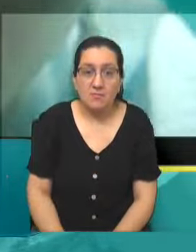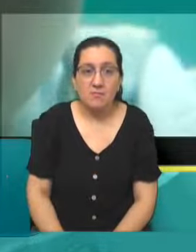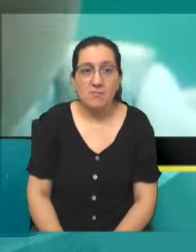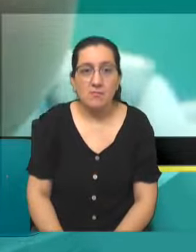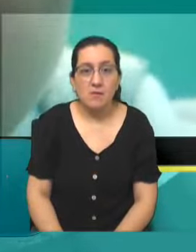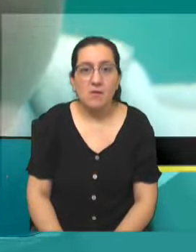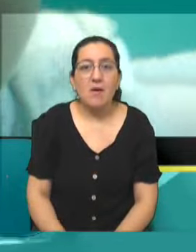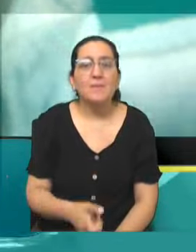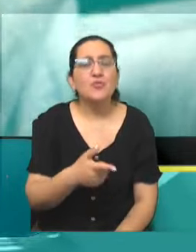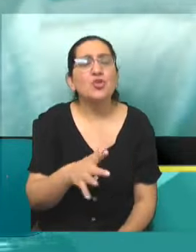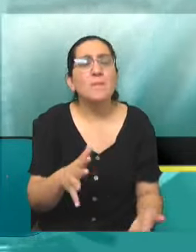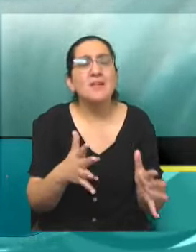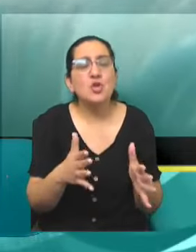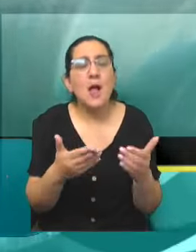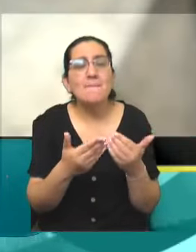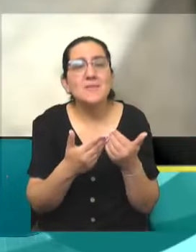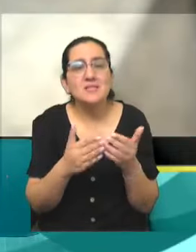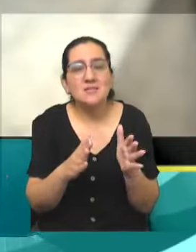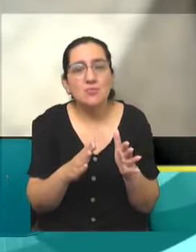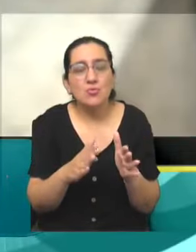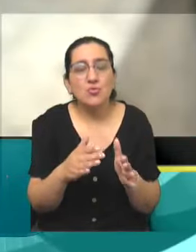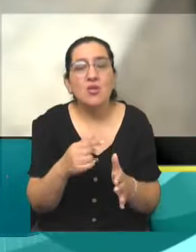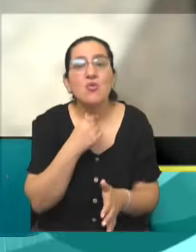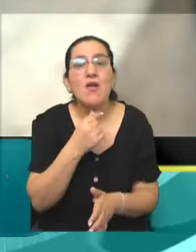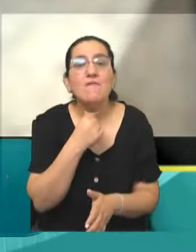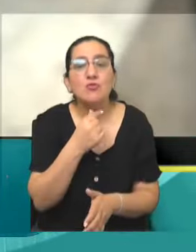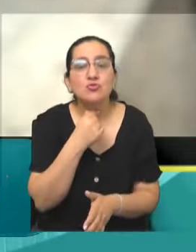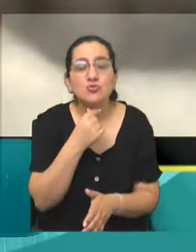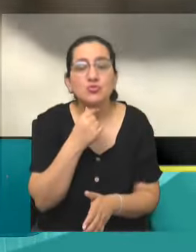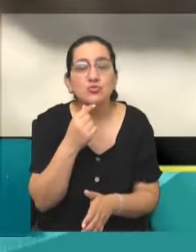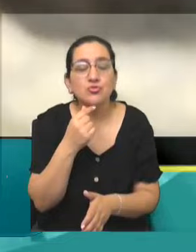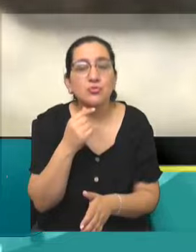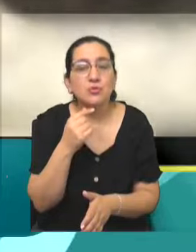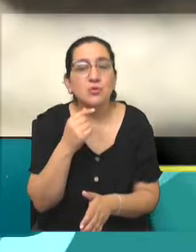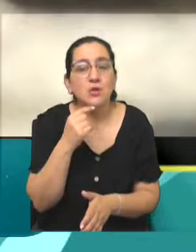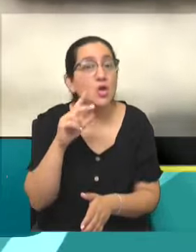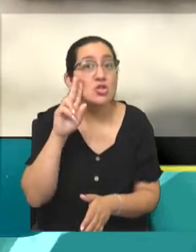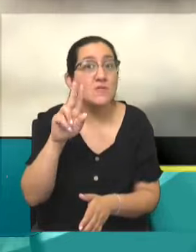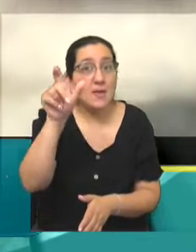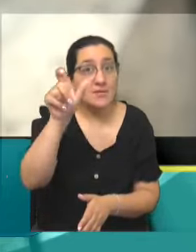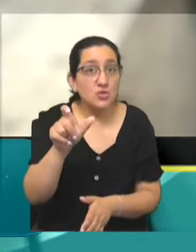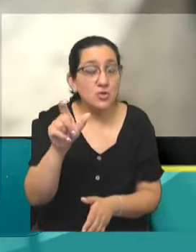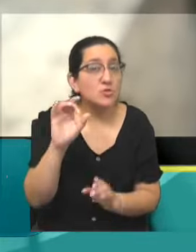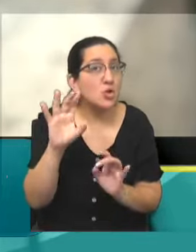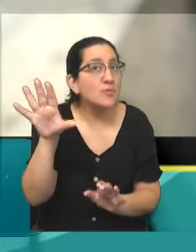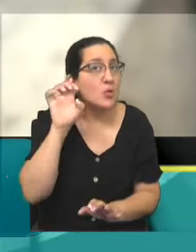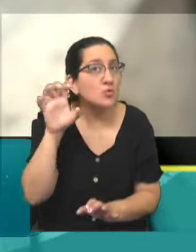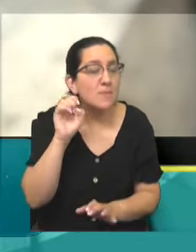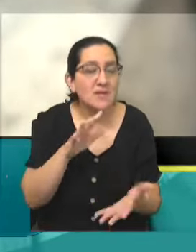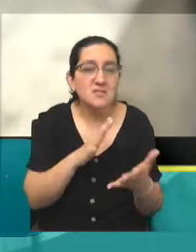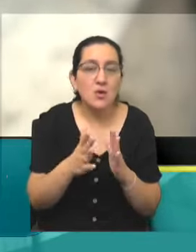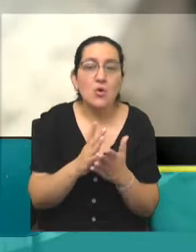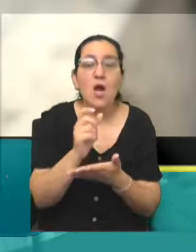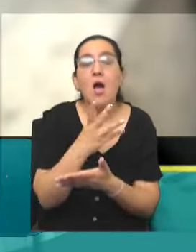¿No te pareció al principio, cuando está la voz en off, ¿no? De los personajes, esos momentos? ¿Qué? Es como escuchar el audiolibro de lo que